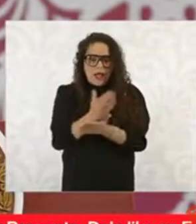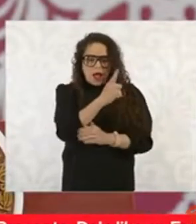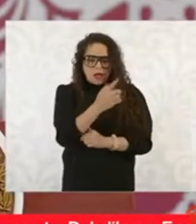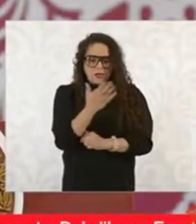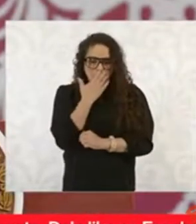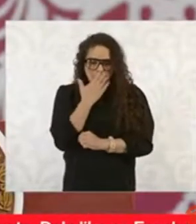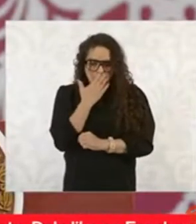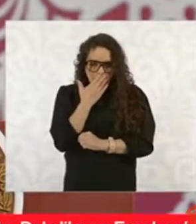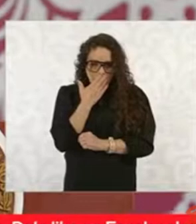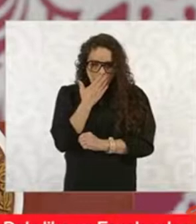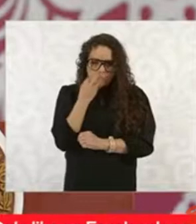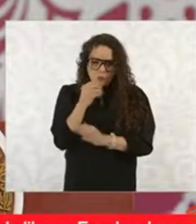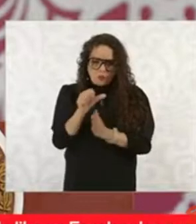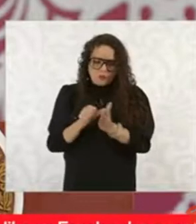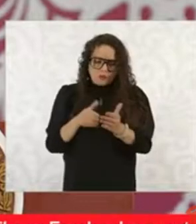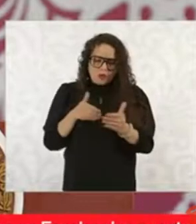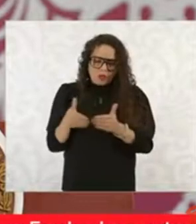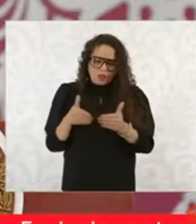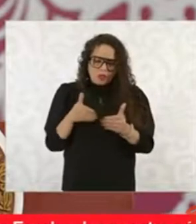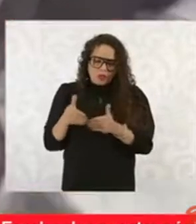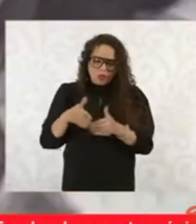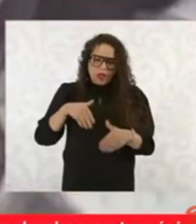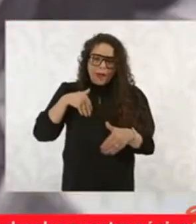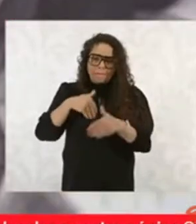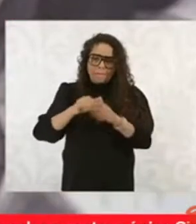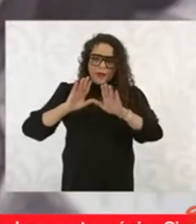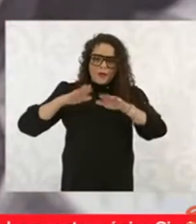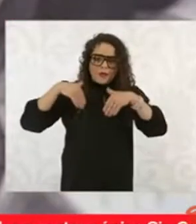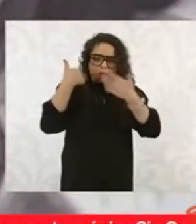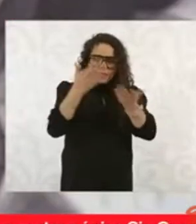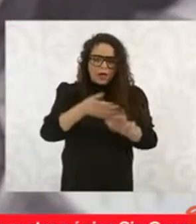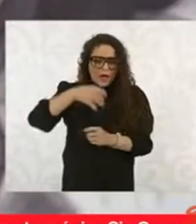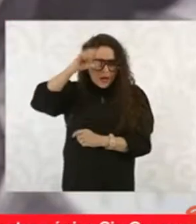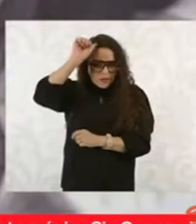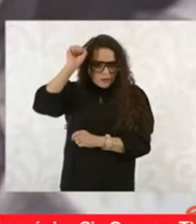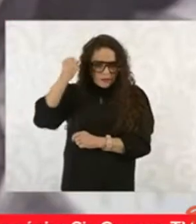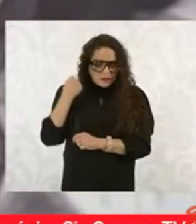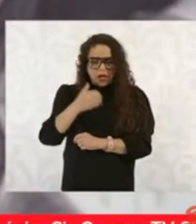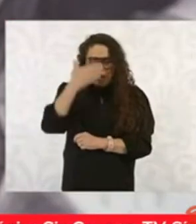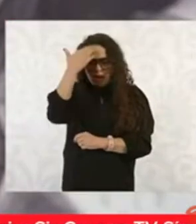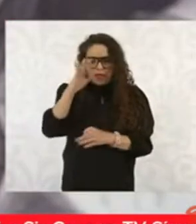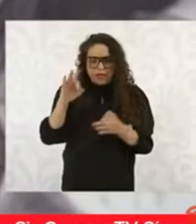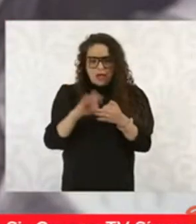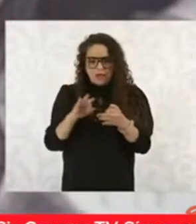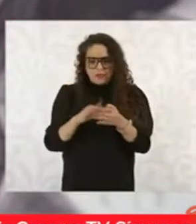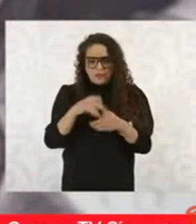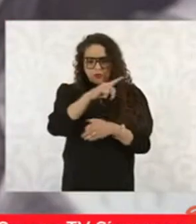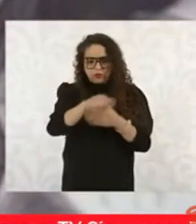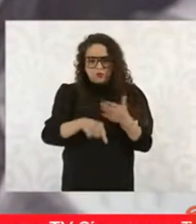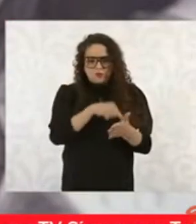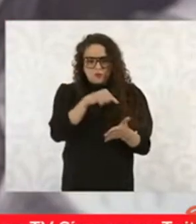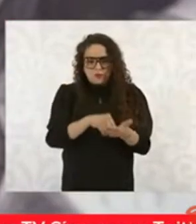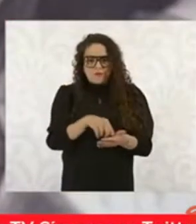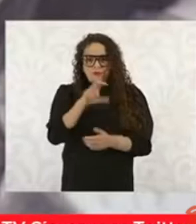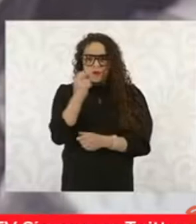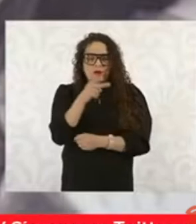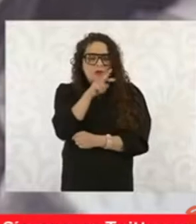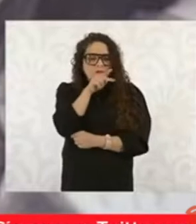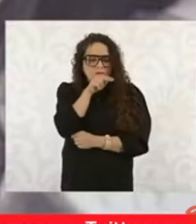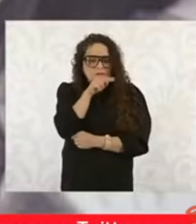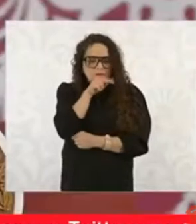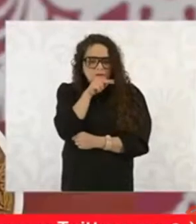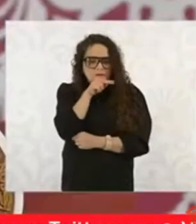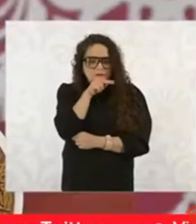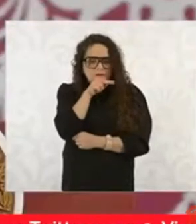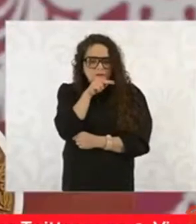meses caminando. Cuando llegaron a Sinaloa, sabían que estaban cerca de su tierra y ya no habría de qué preocuparse. Este